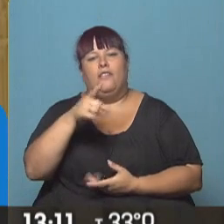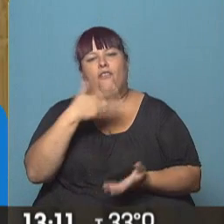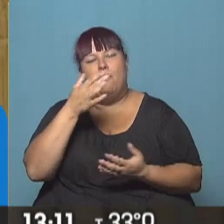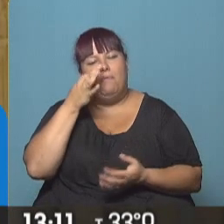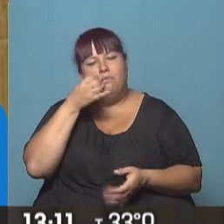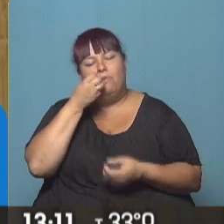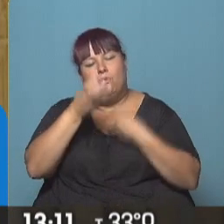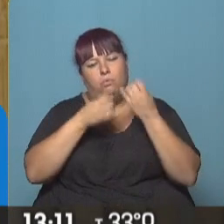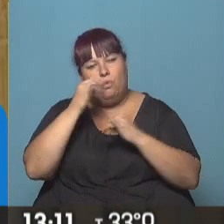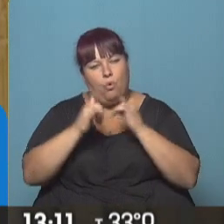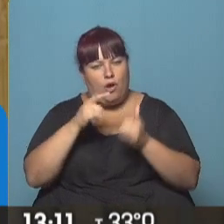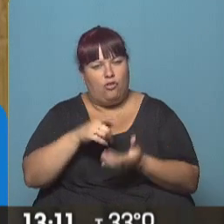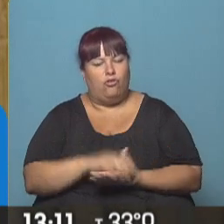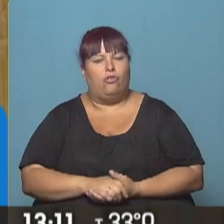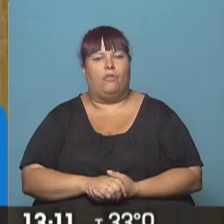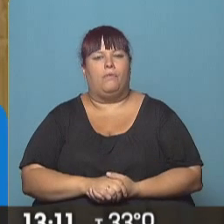testimonio.